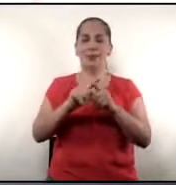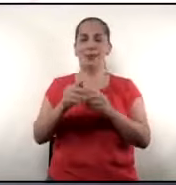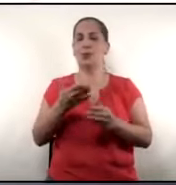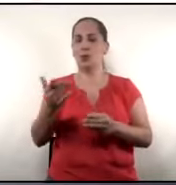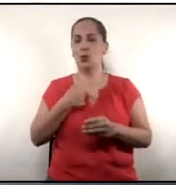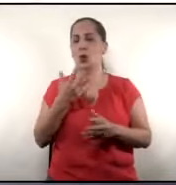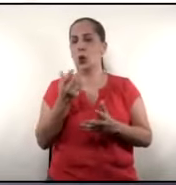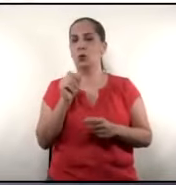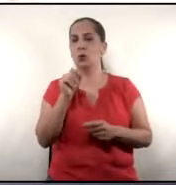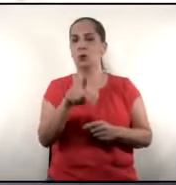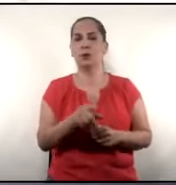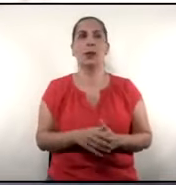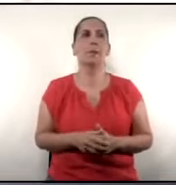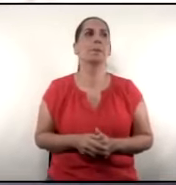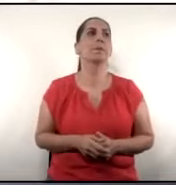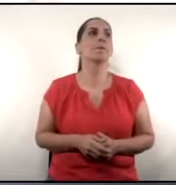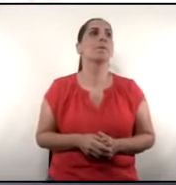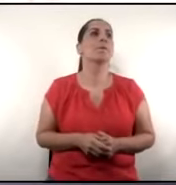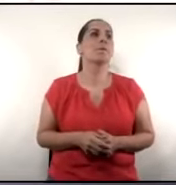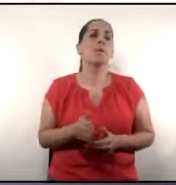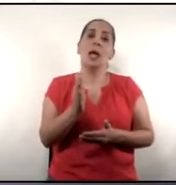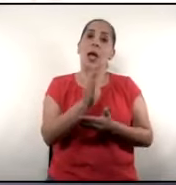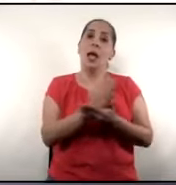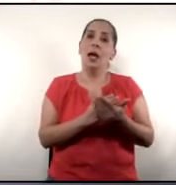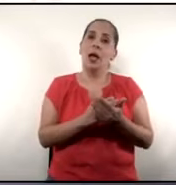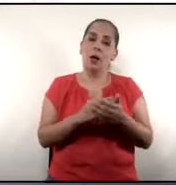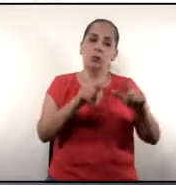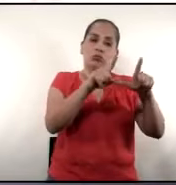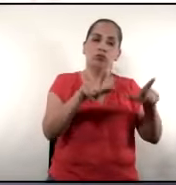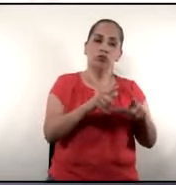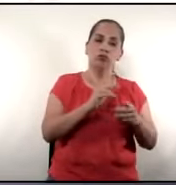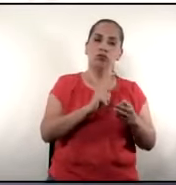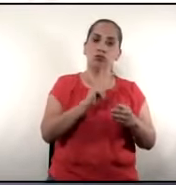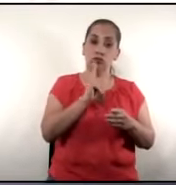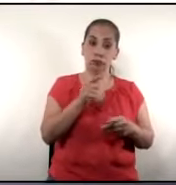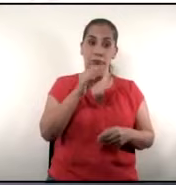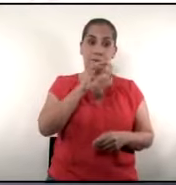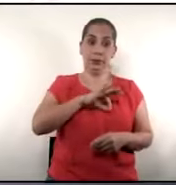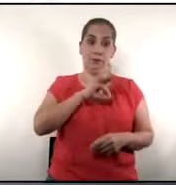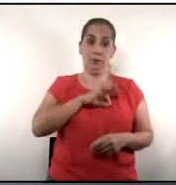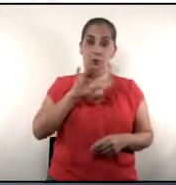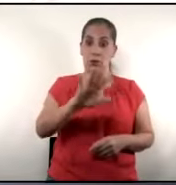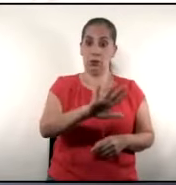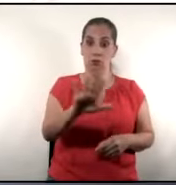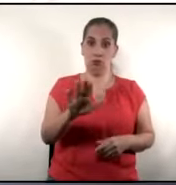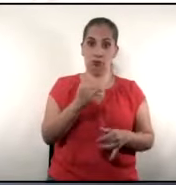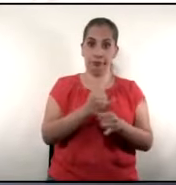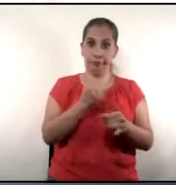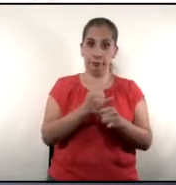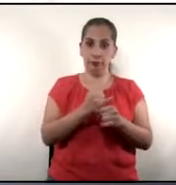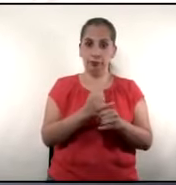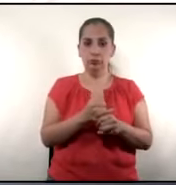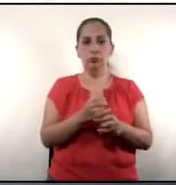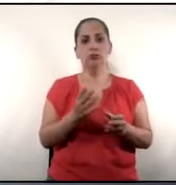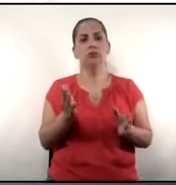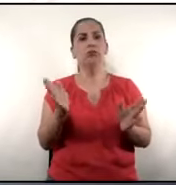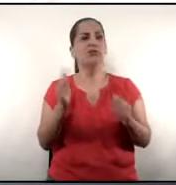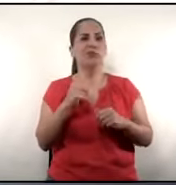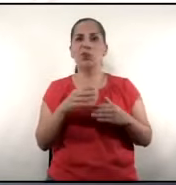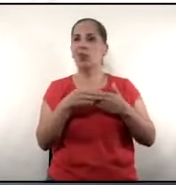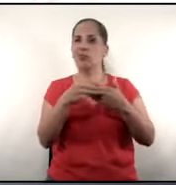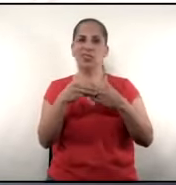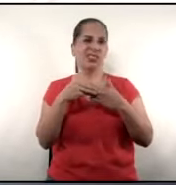consultarle. Hay sectores que hablan de la ineficiencia de la organización como tal, la poca flexibilidad laboral